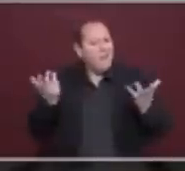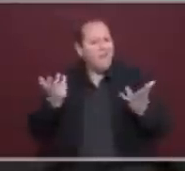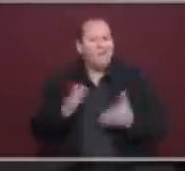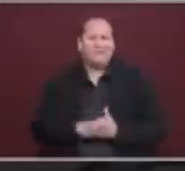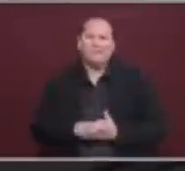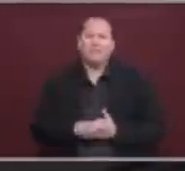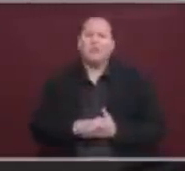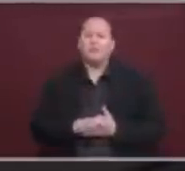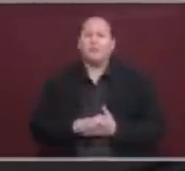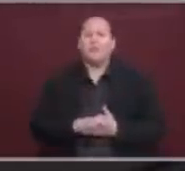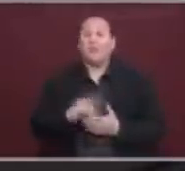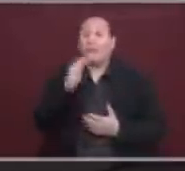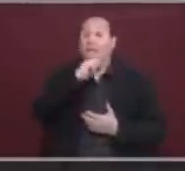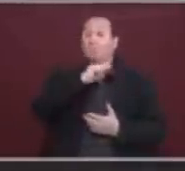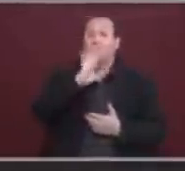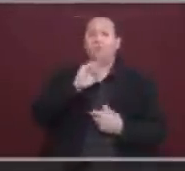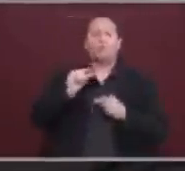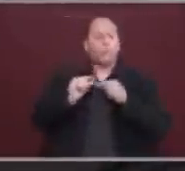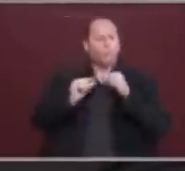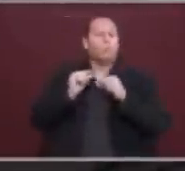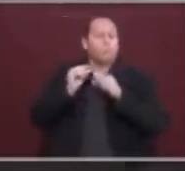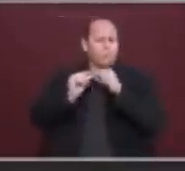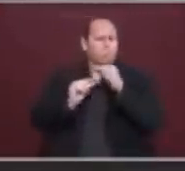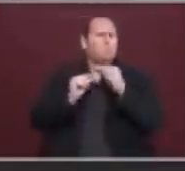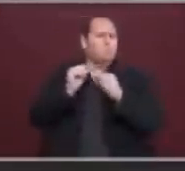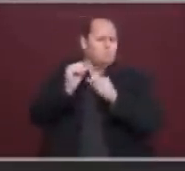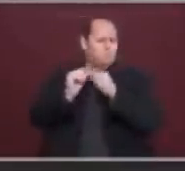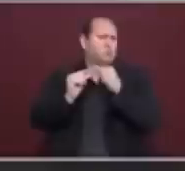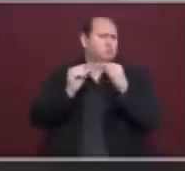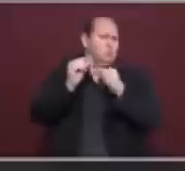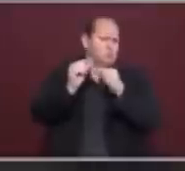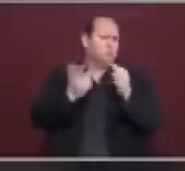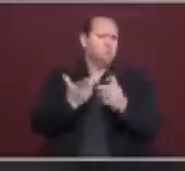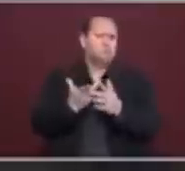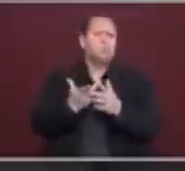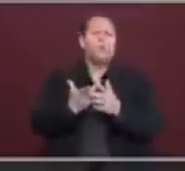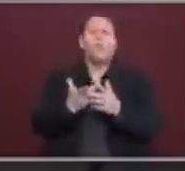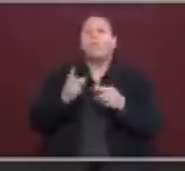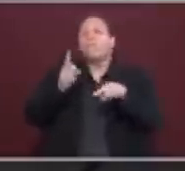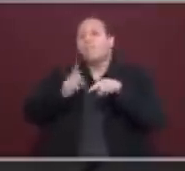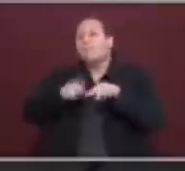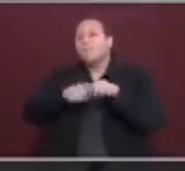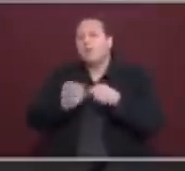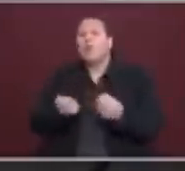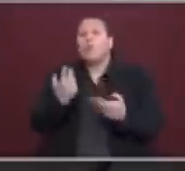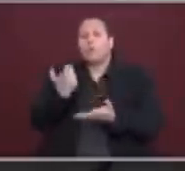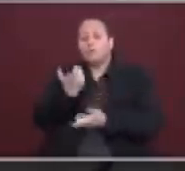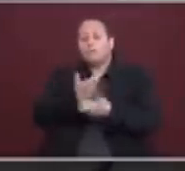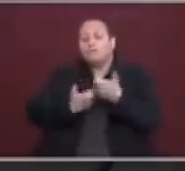poco a poco de acuerdo a los recursos disponibles